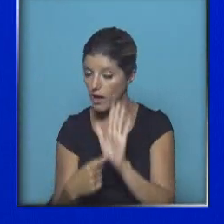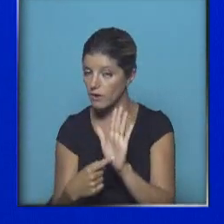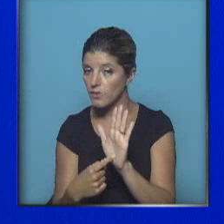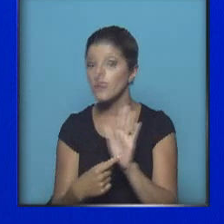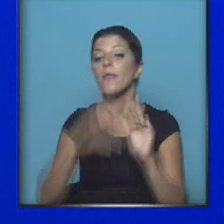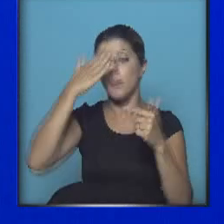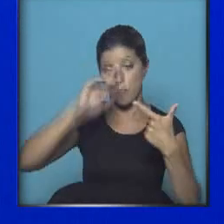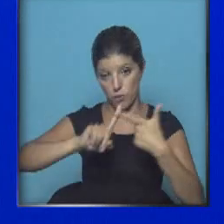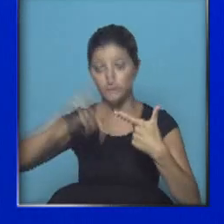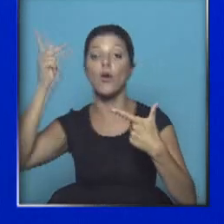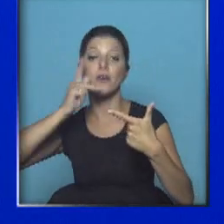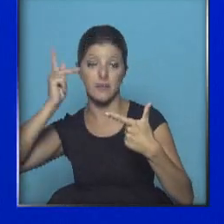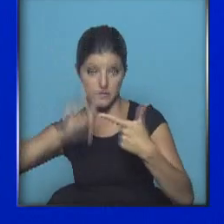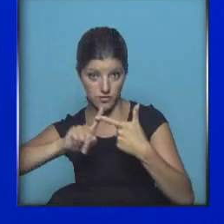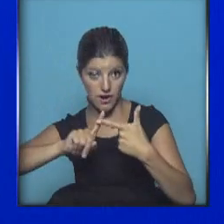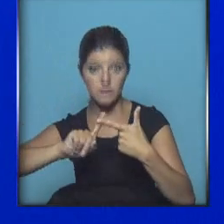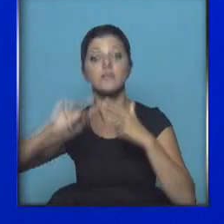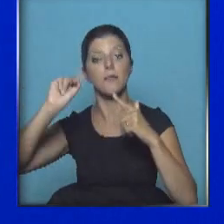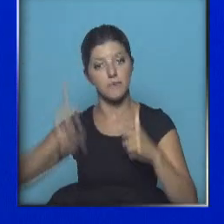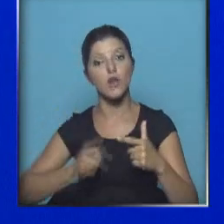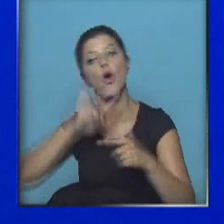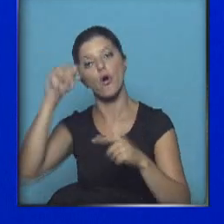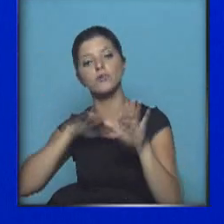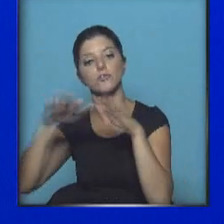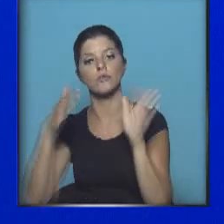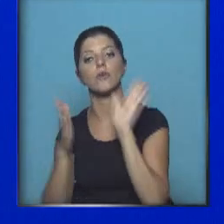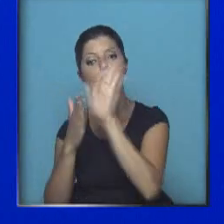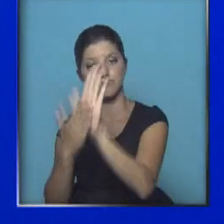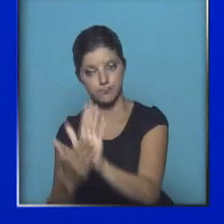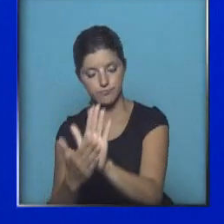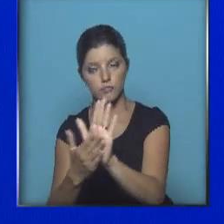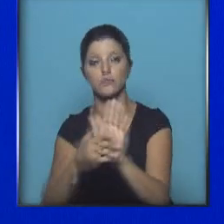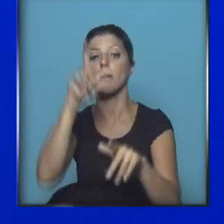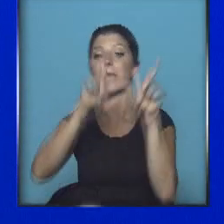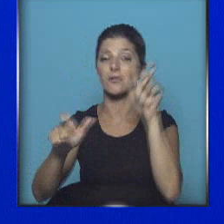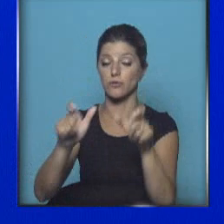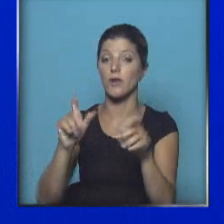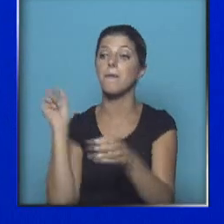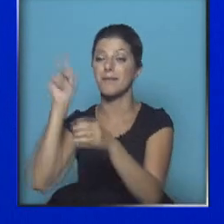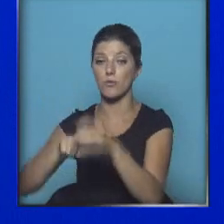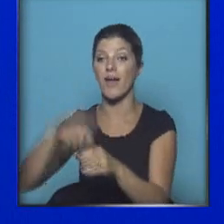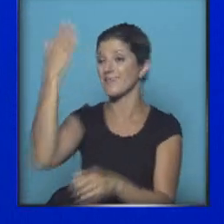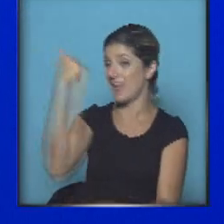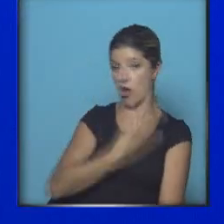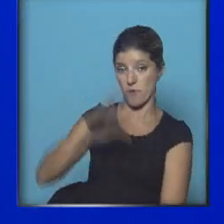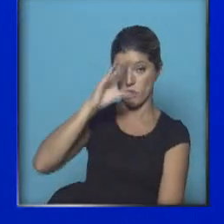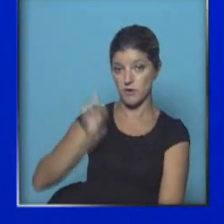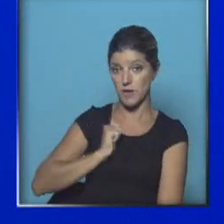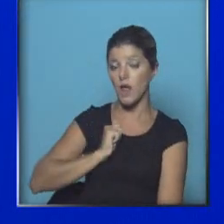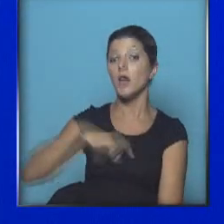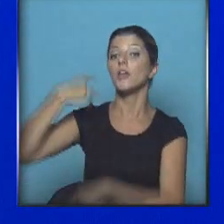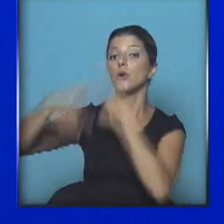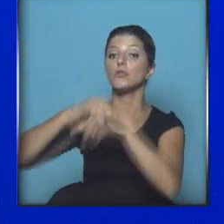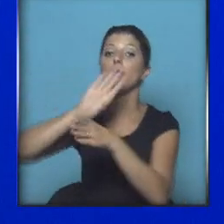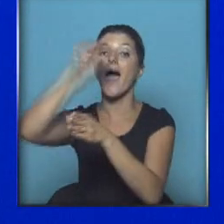el gobierno de Néstor Kirchner lo hemos señalado otros casos de personal vinculado con la dictadura que seguía en funciones